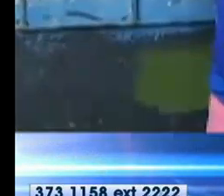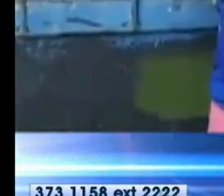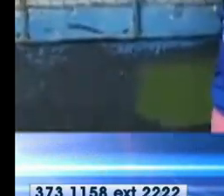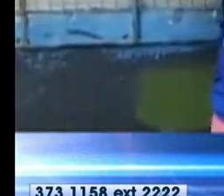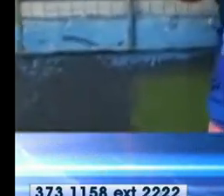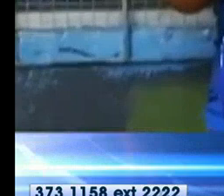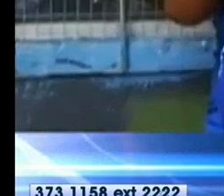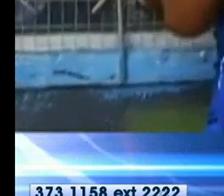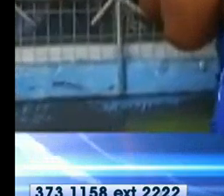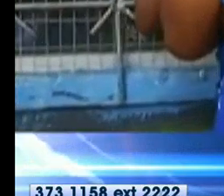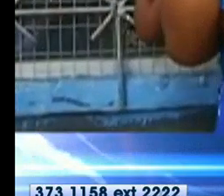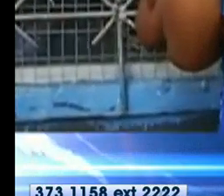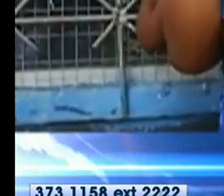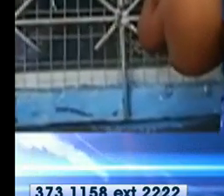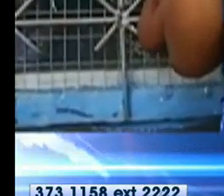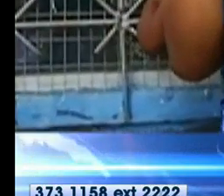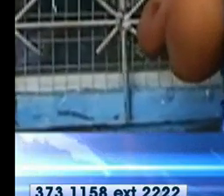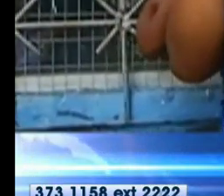abuelos.